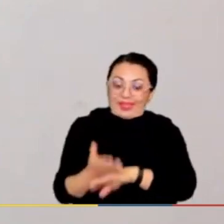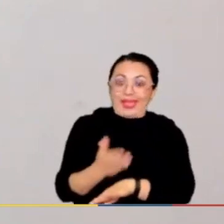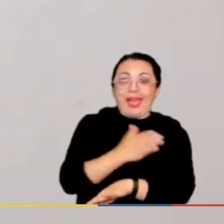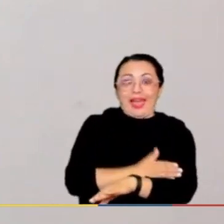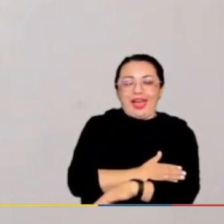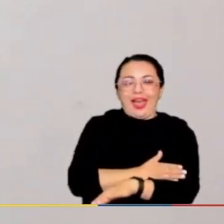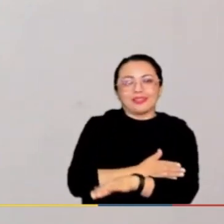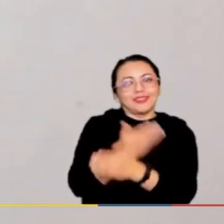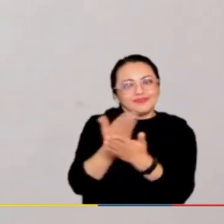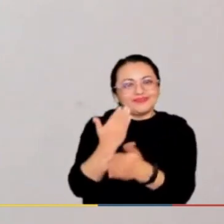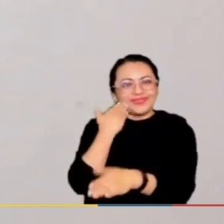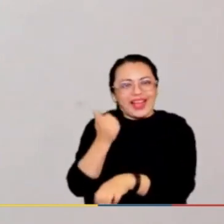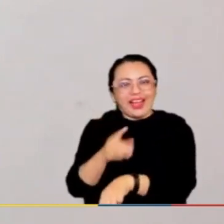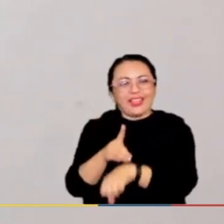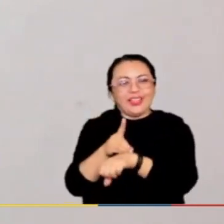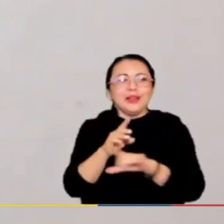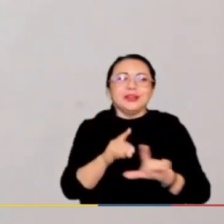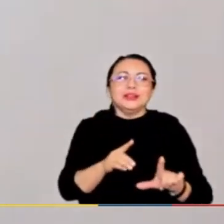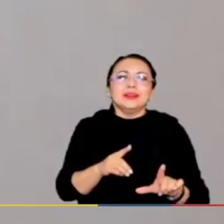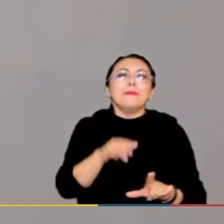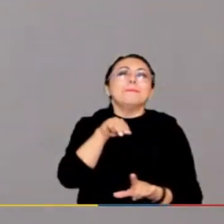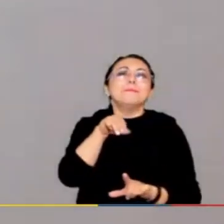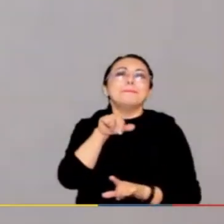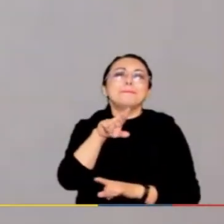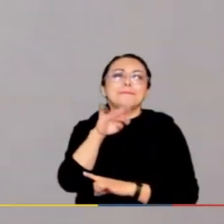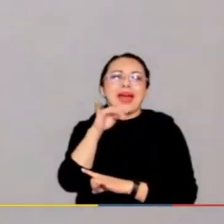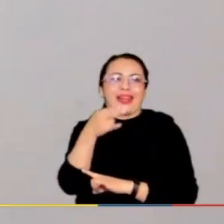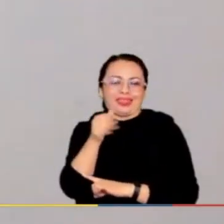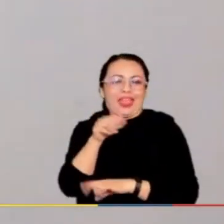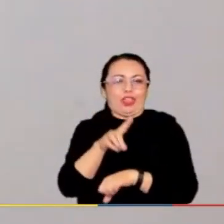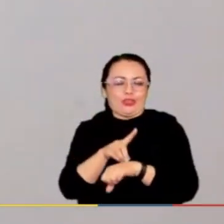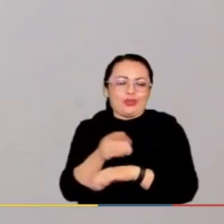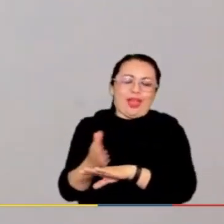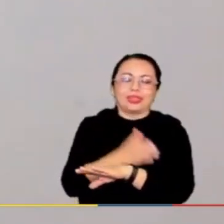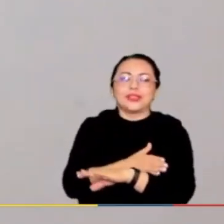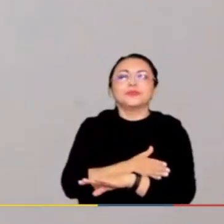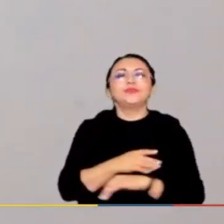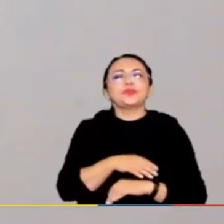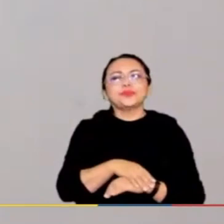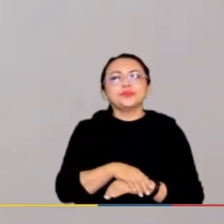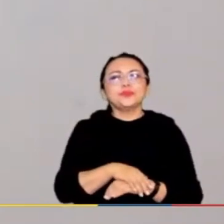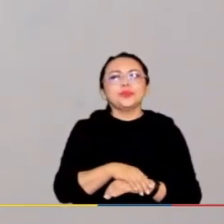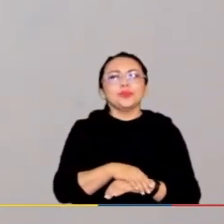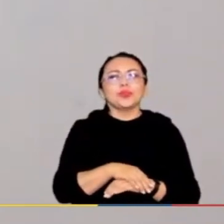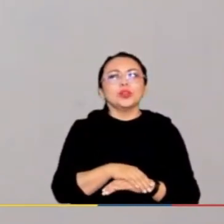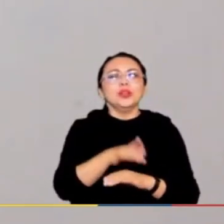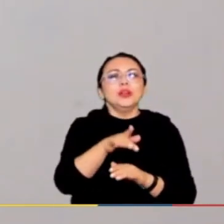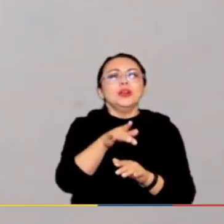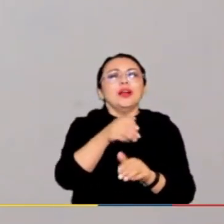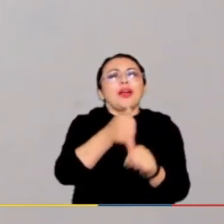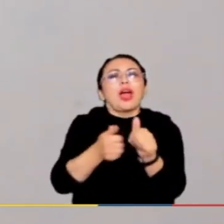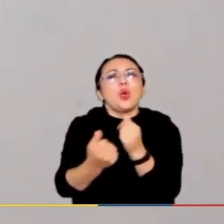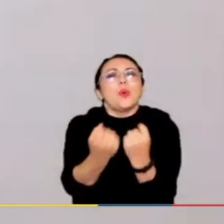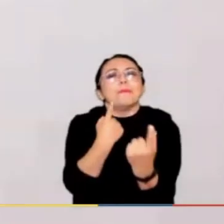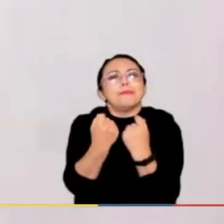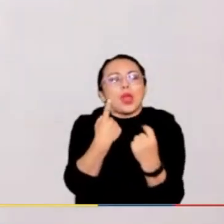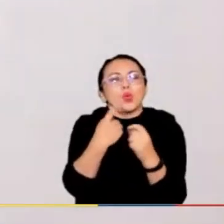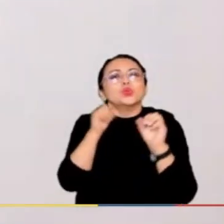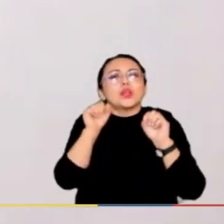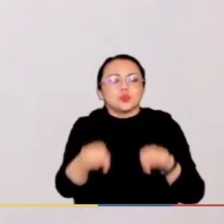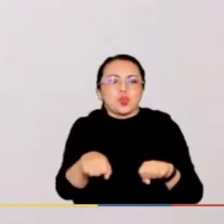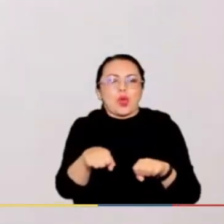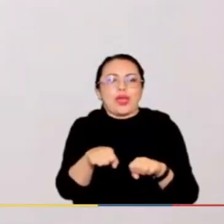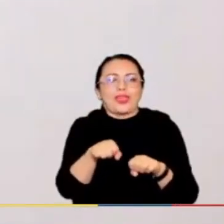paso a la señora magistrada, la doctora Marta Patricia Guzmán, le recordamos que pueden formular sus preguntas a través de nuestra cuenta de